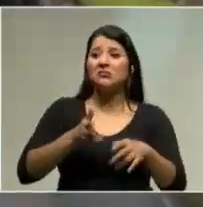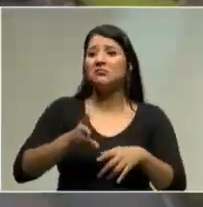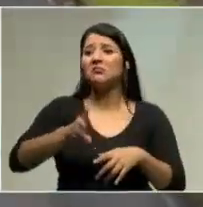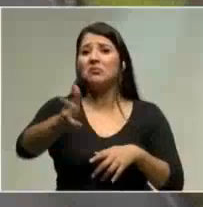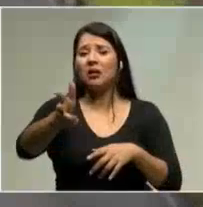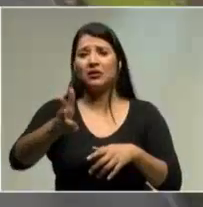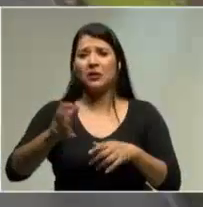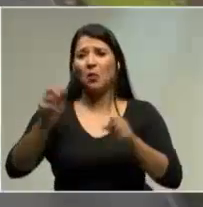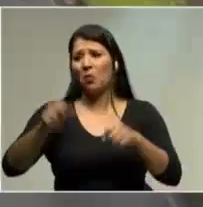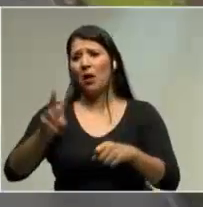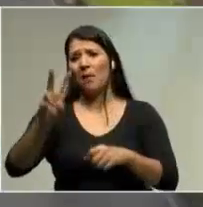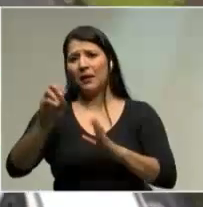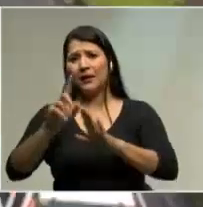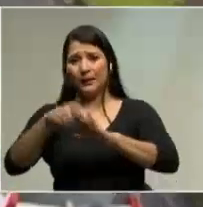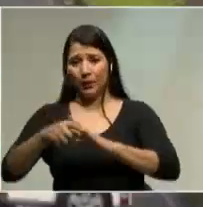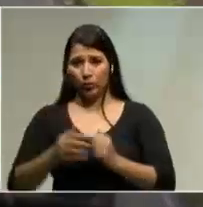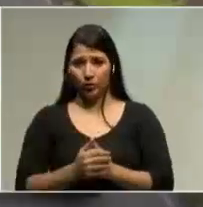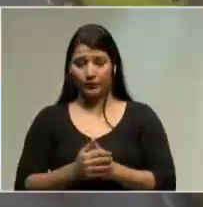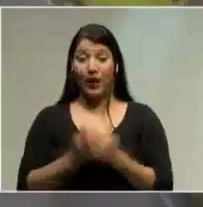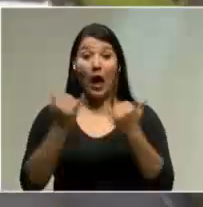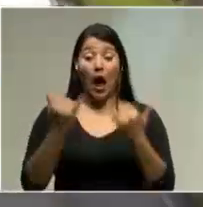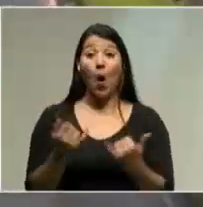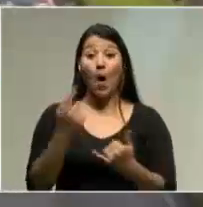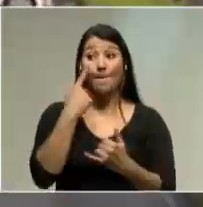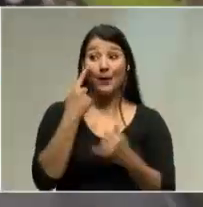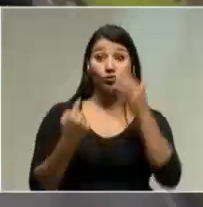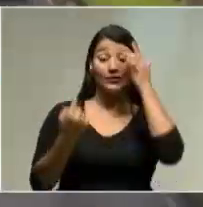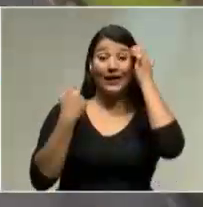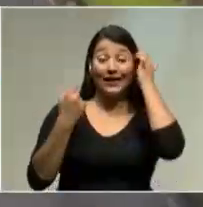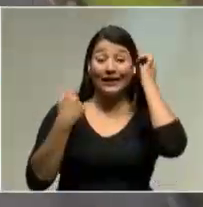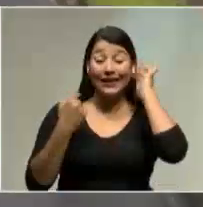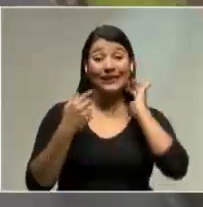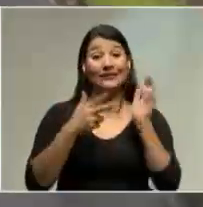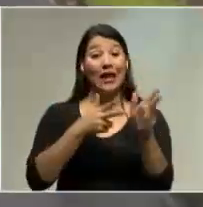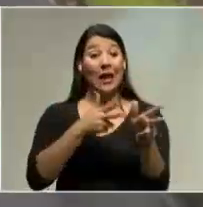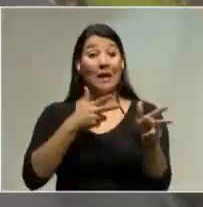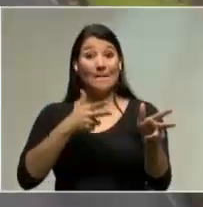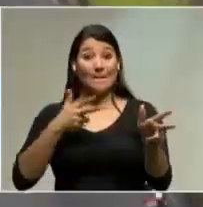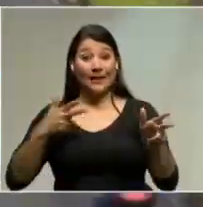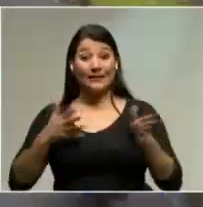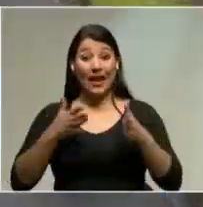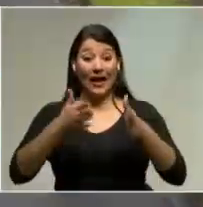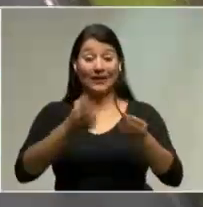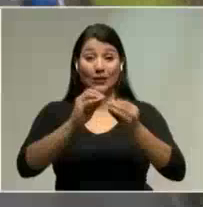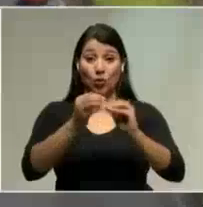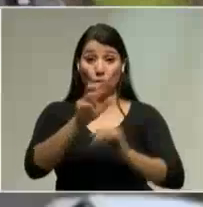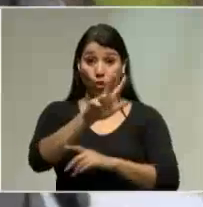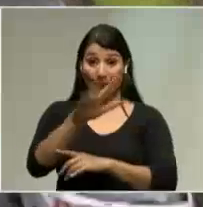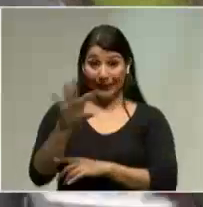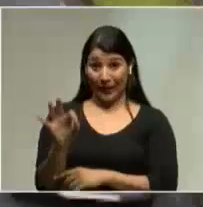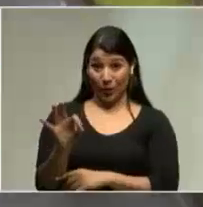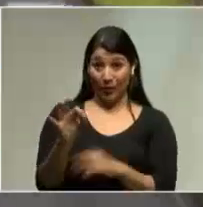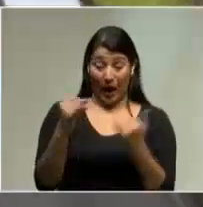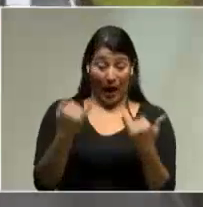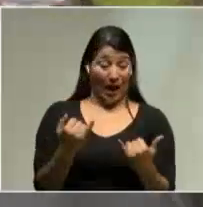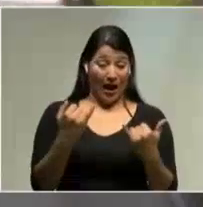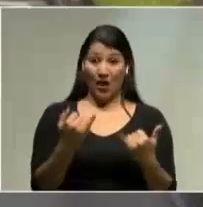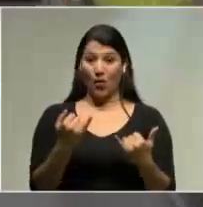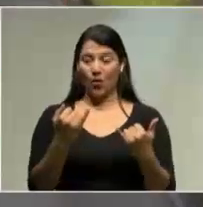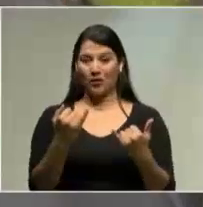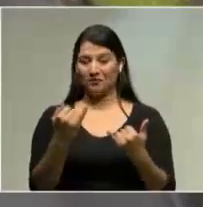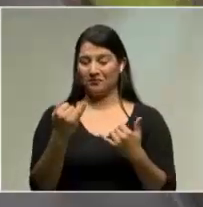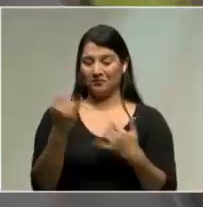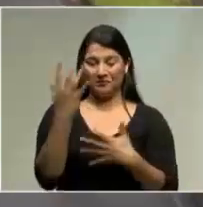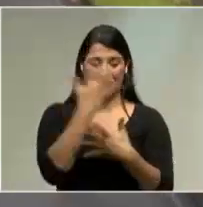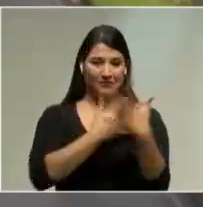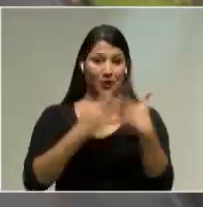demorarse normalmente 20 minutos. Vemos a mis espaldas la presa de la ruta 39 que está devorando a los